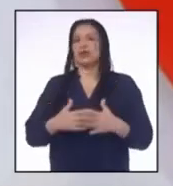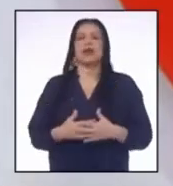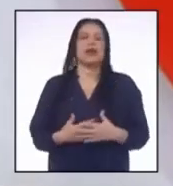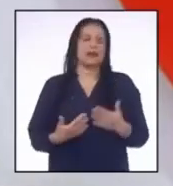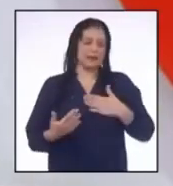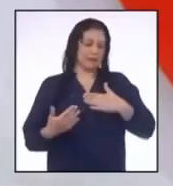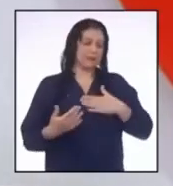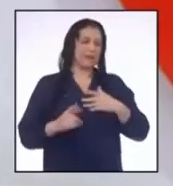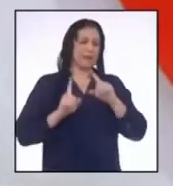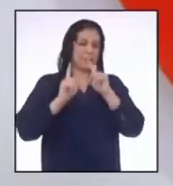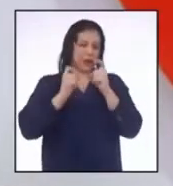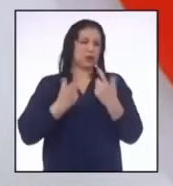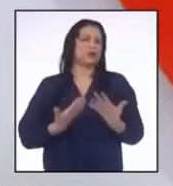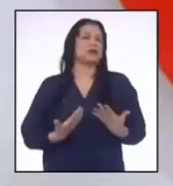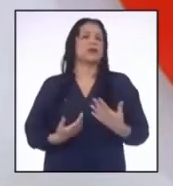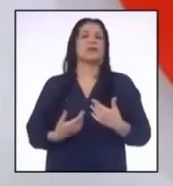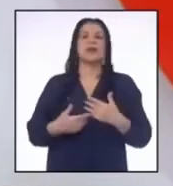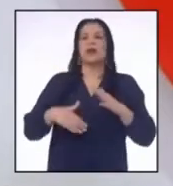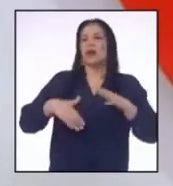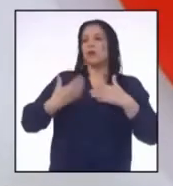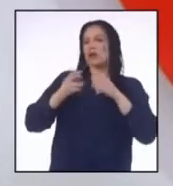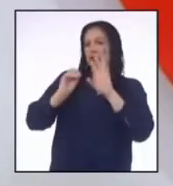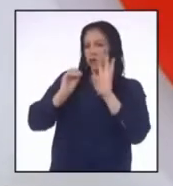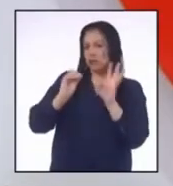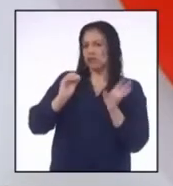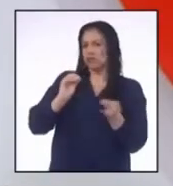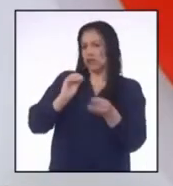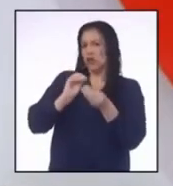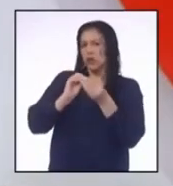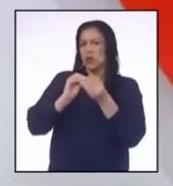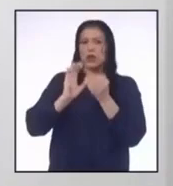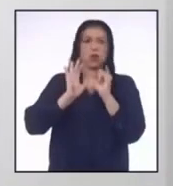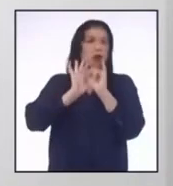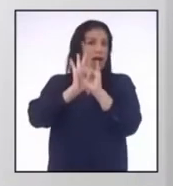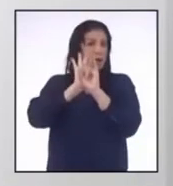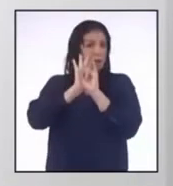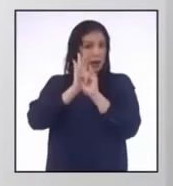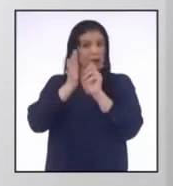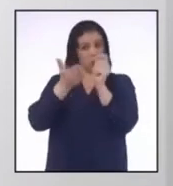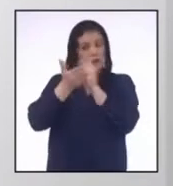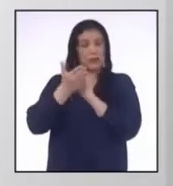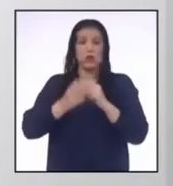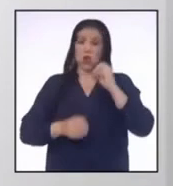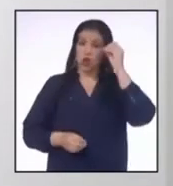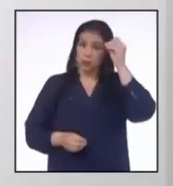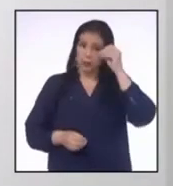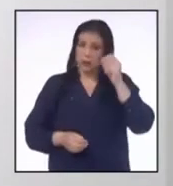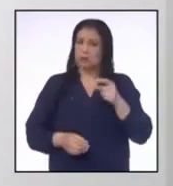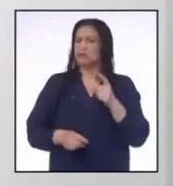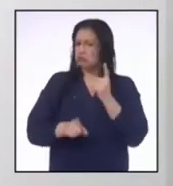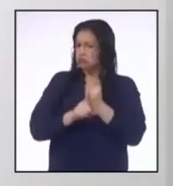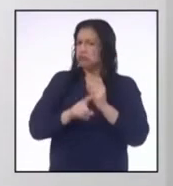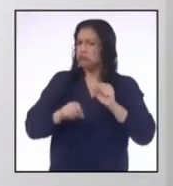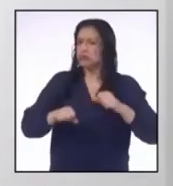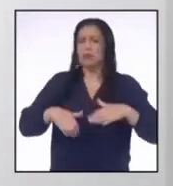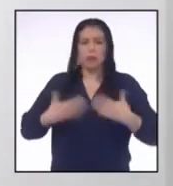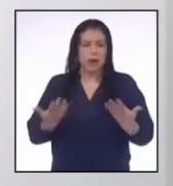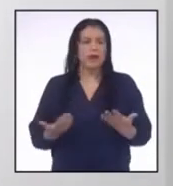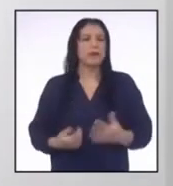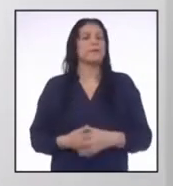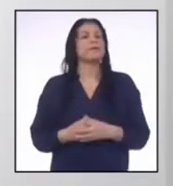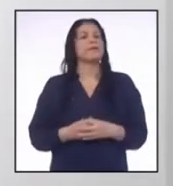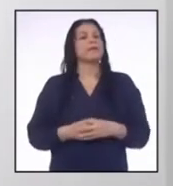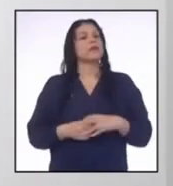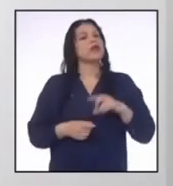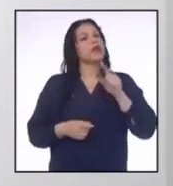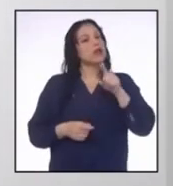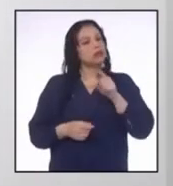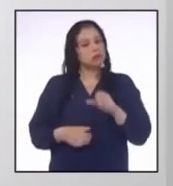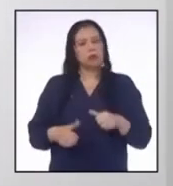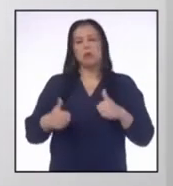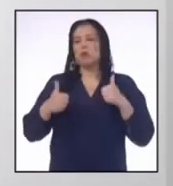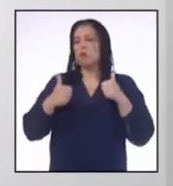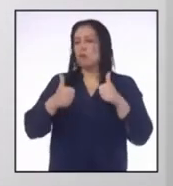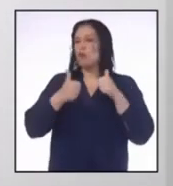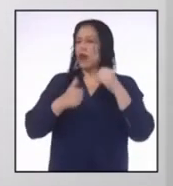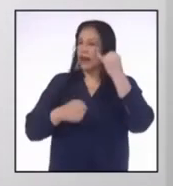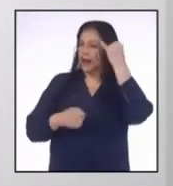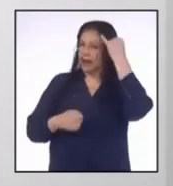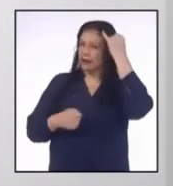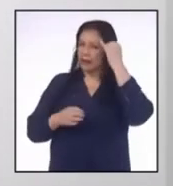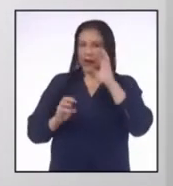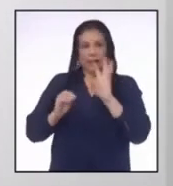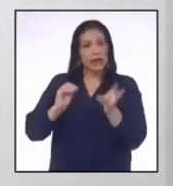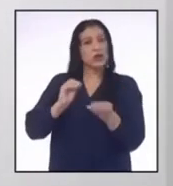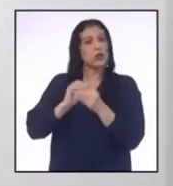mía, profesora. ¿Puede incluir una imagen en un artículo de opinión? Por supuesto. De hecho, es una muy